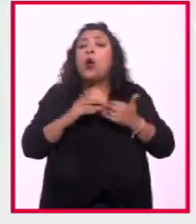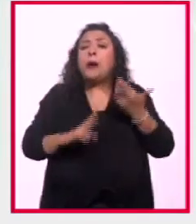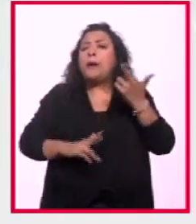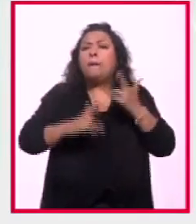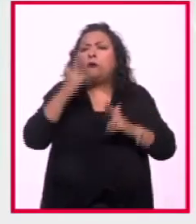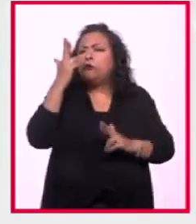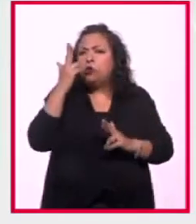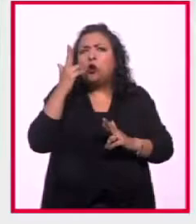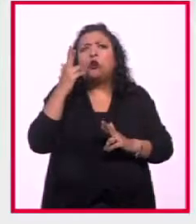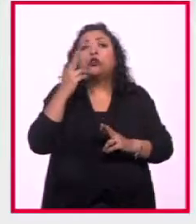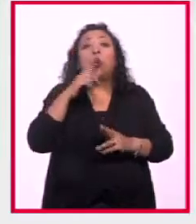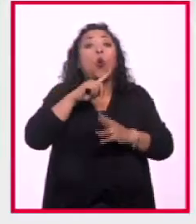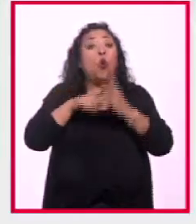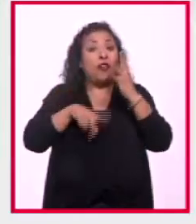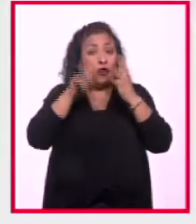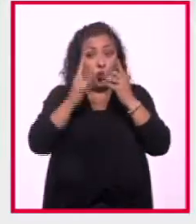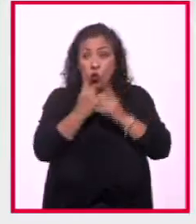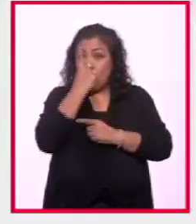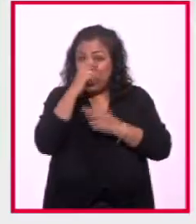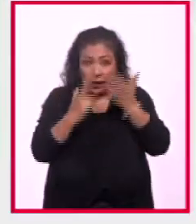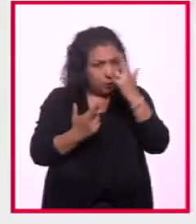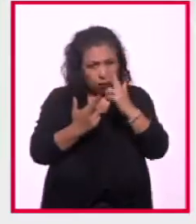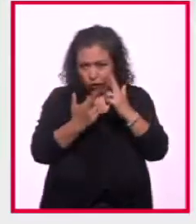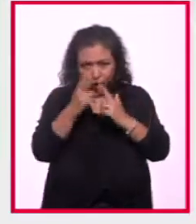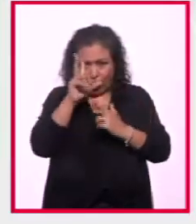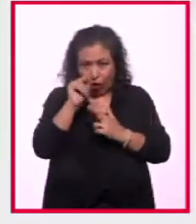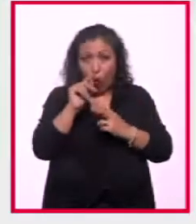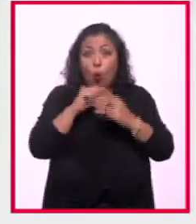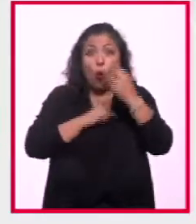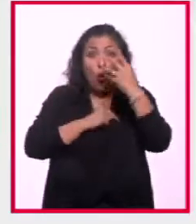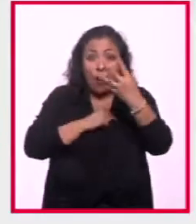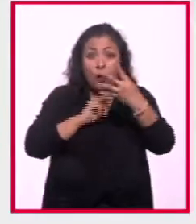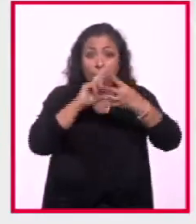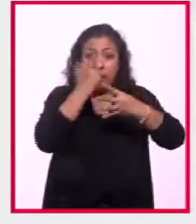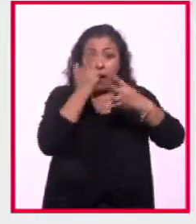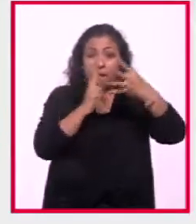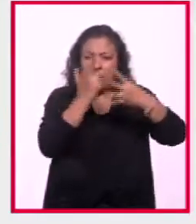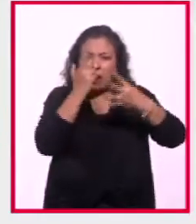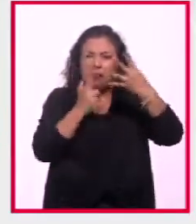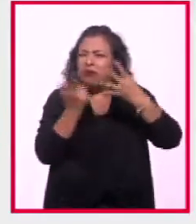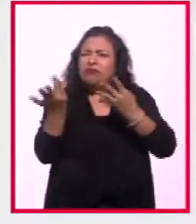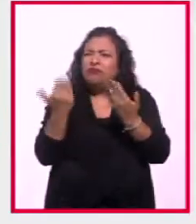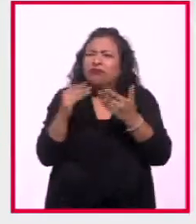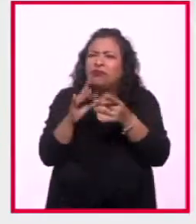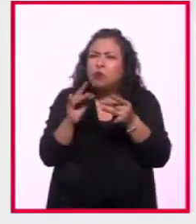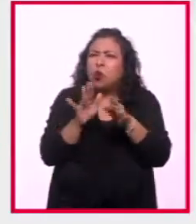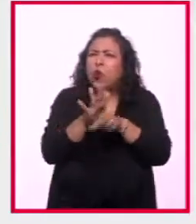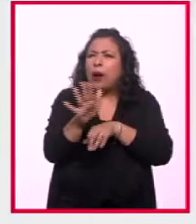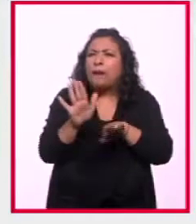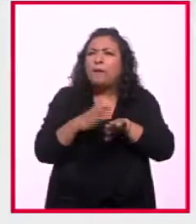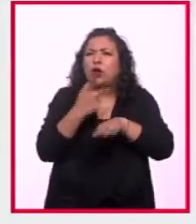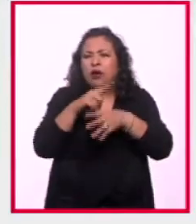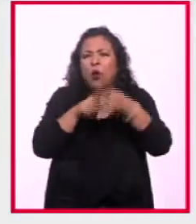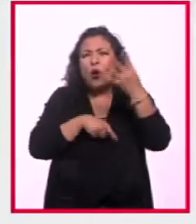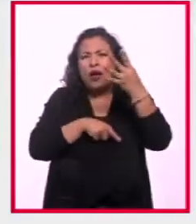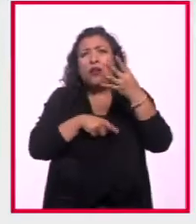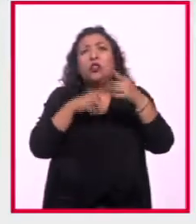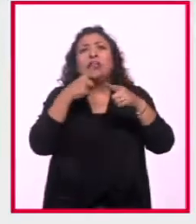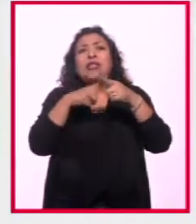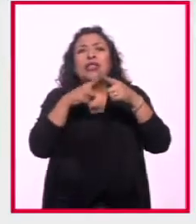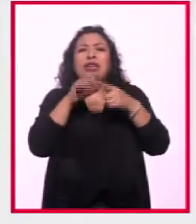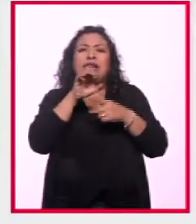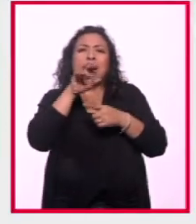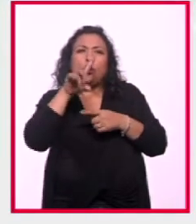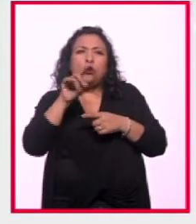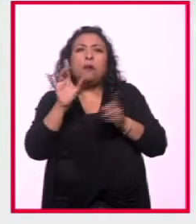revolución sino son cuatro revoluciones nos puedes explicar a qué te refieres en esto cuáles son estos caudillos estos